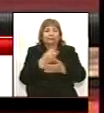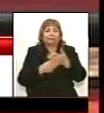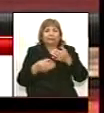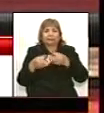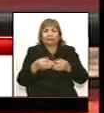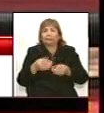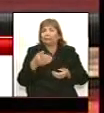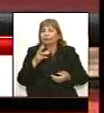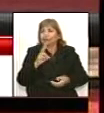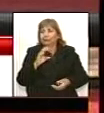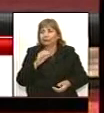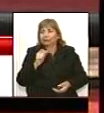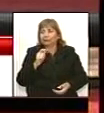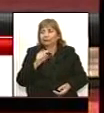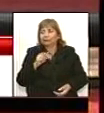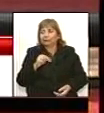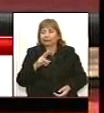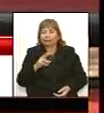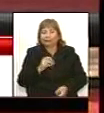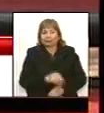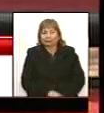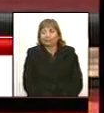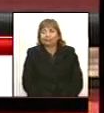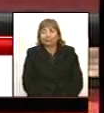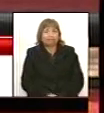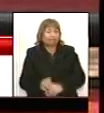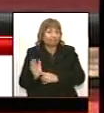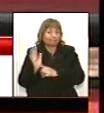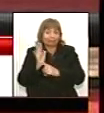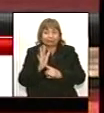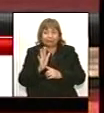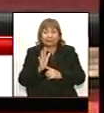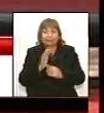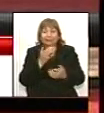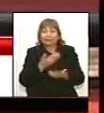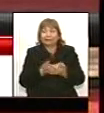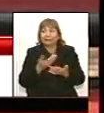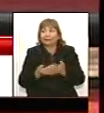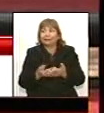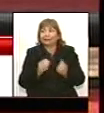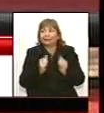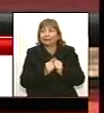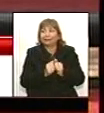al bicentenario. En ese sentido, presento la fórmula legal que dice: